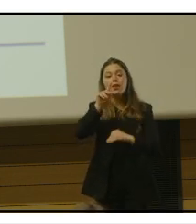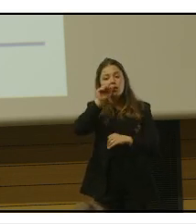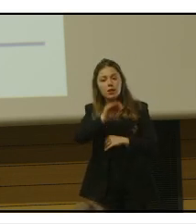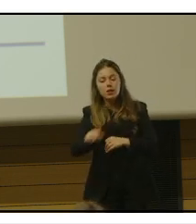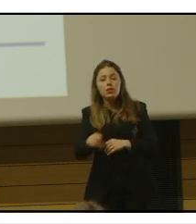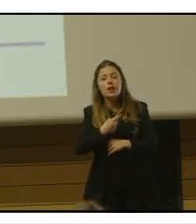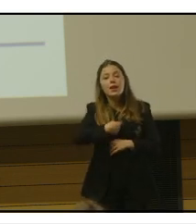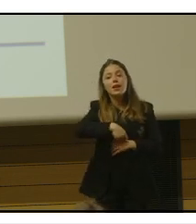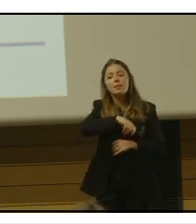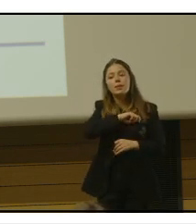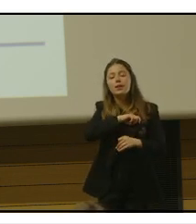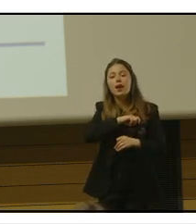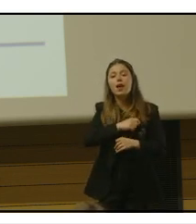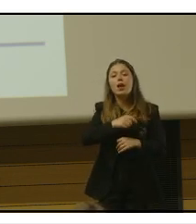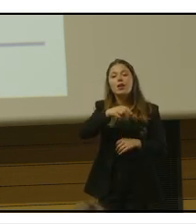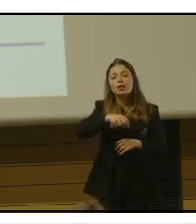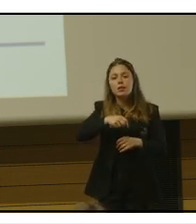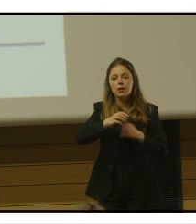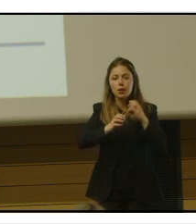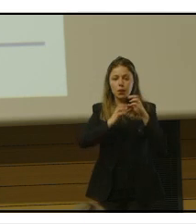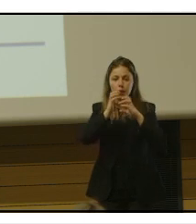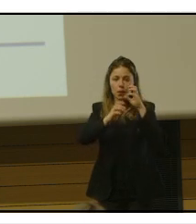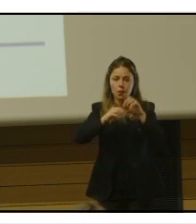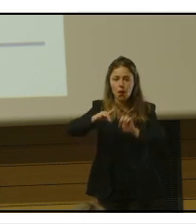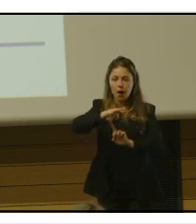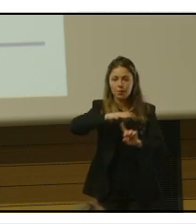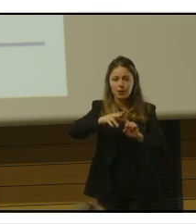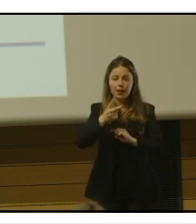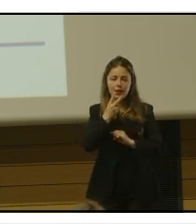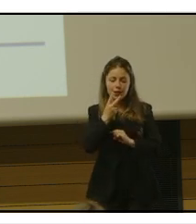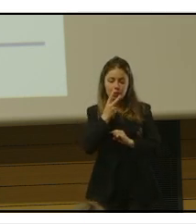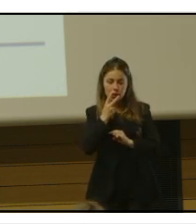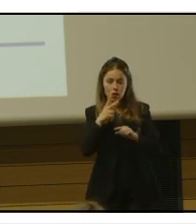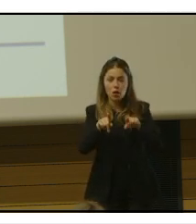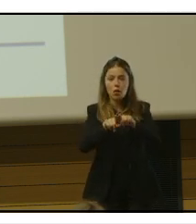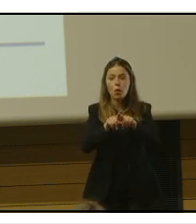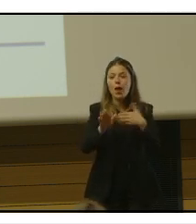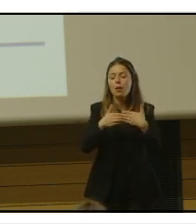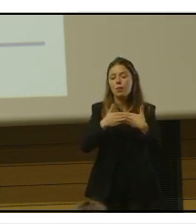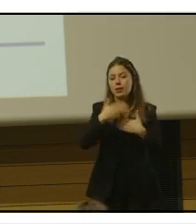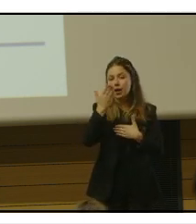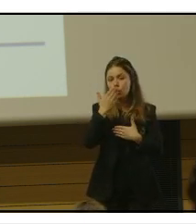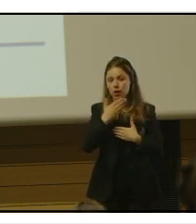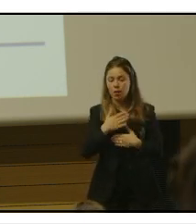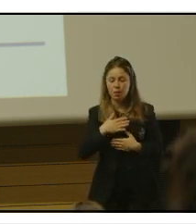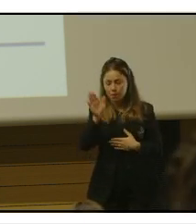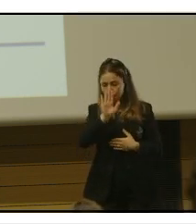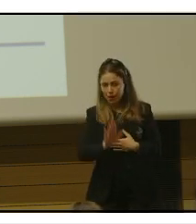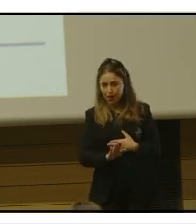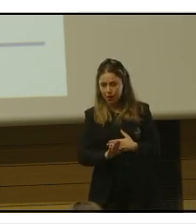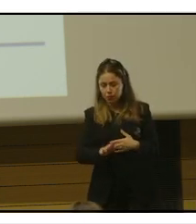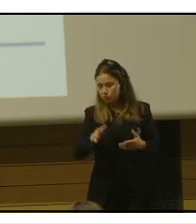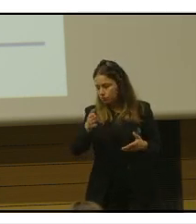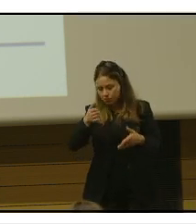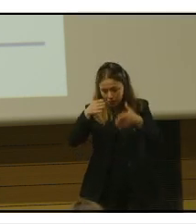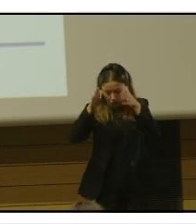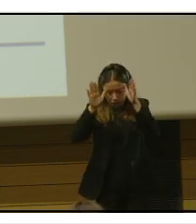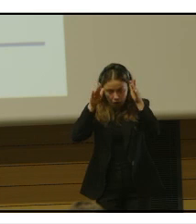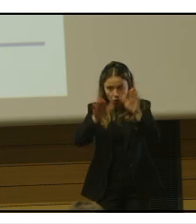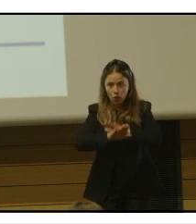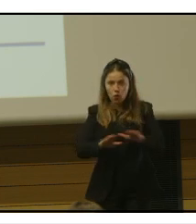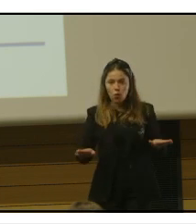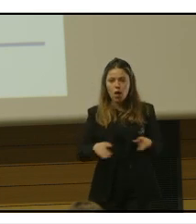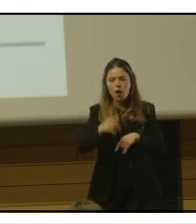en España están expuestos al humo ambiental de tabaco. Lo comentabais antes, en las puertas de los colegios. Bueno, a mí es que me parece aberrante ver a todos esos padres que